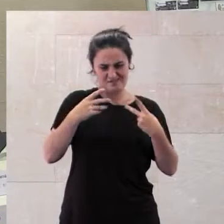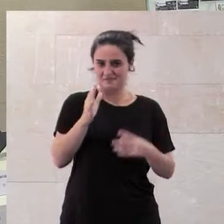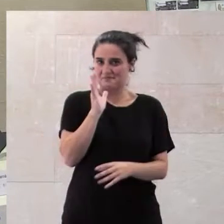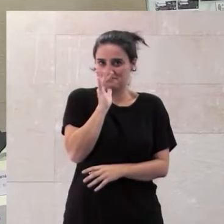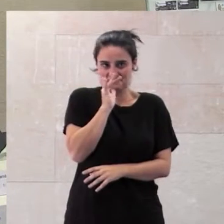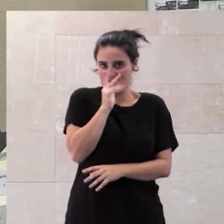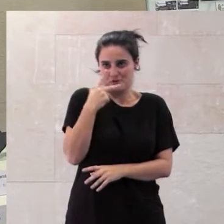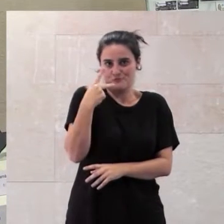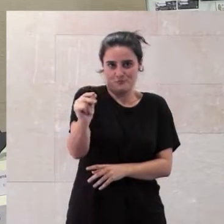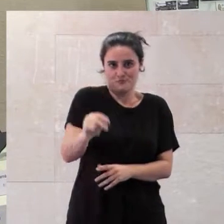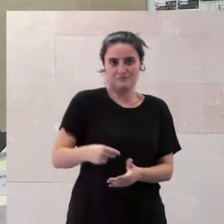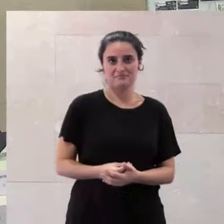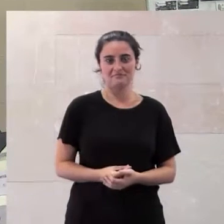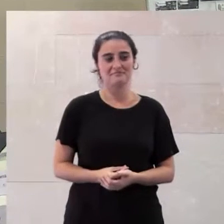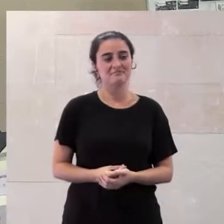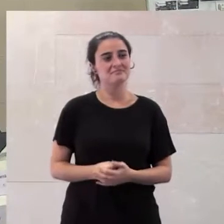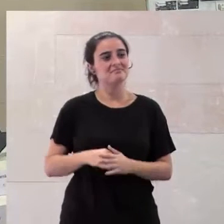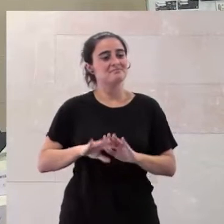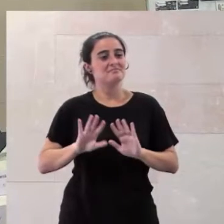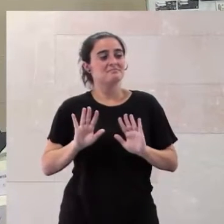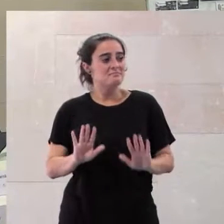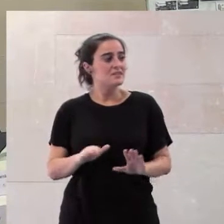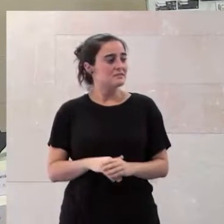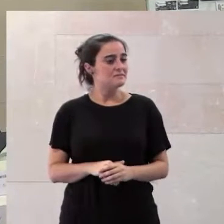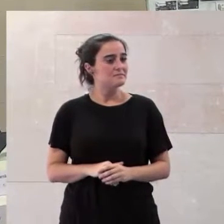no pasaría por ahí. Pero sí,